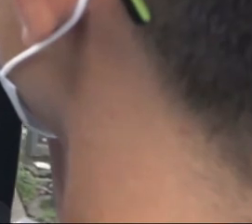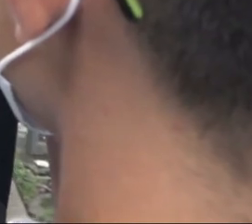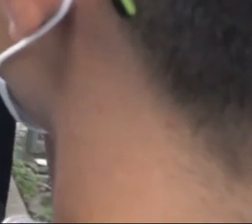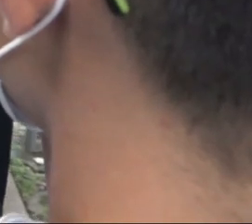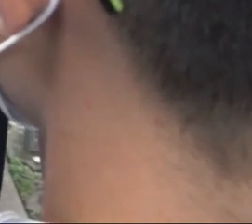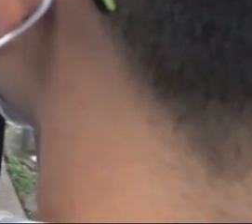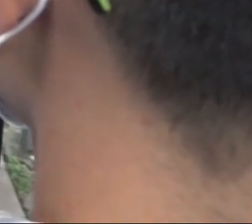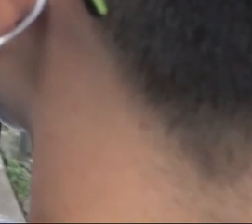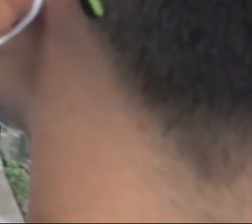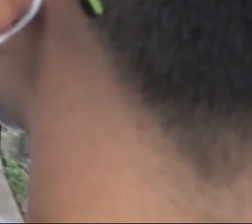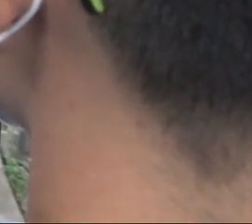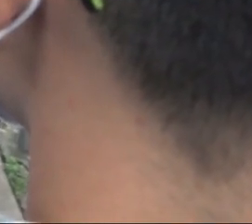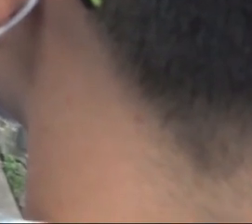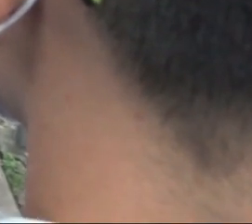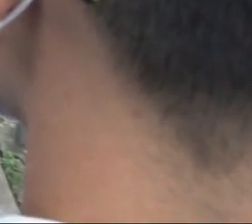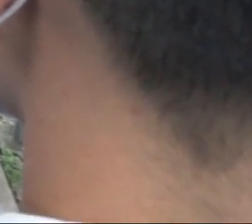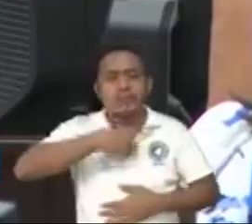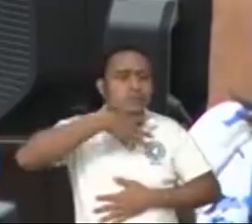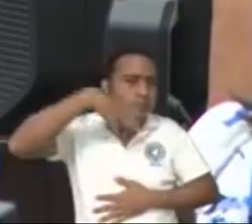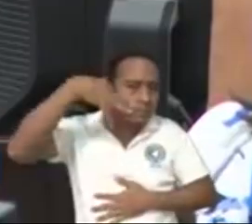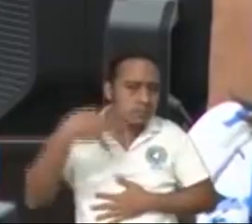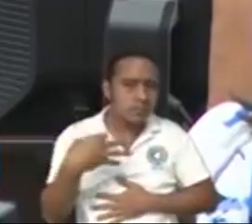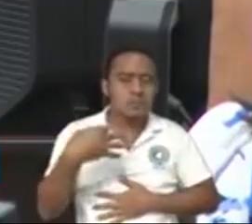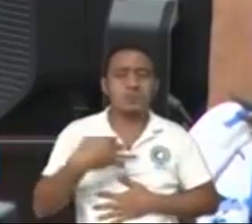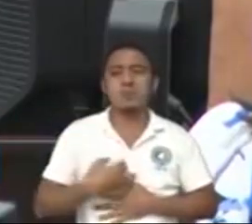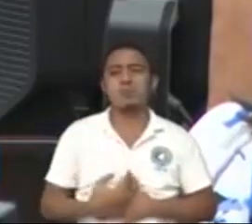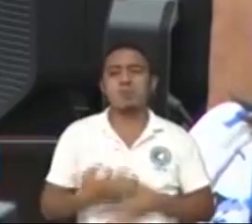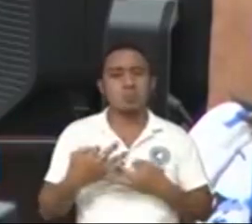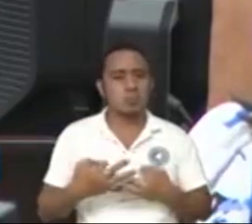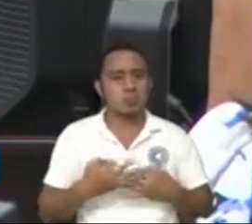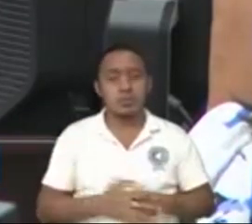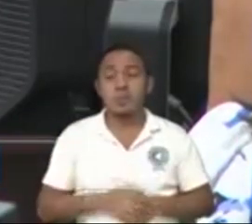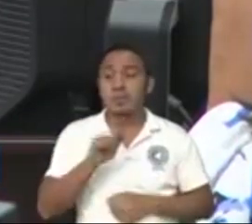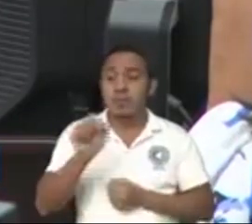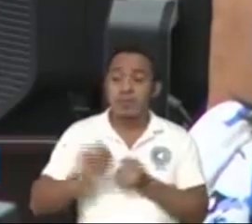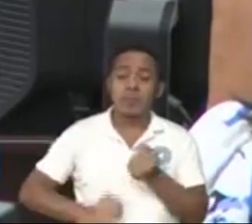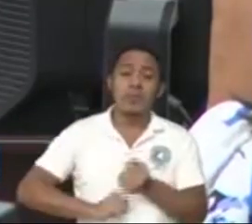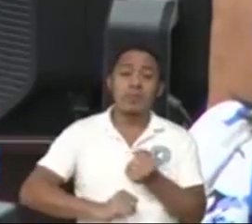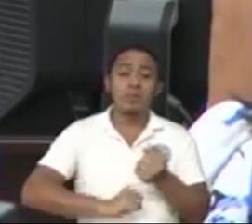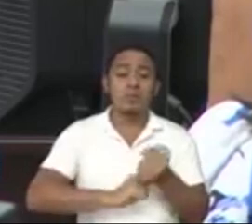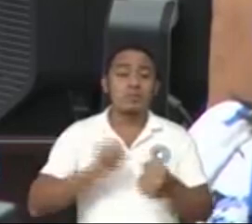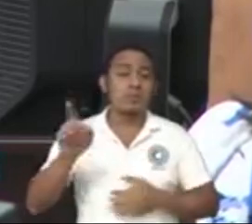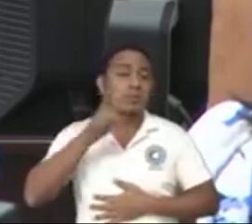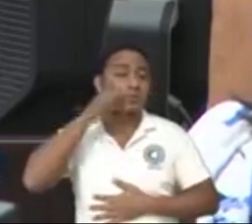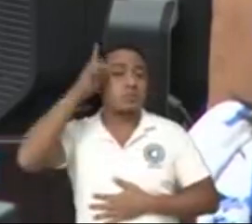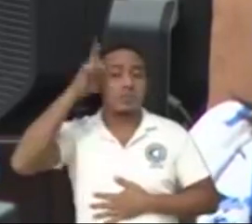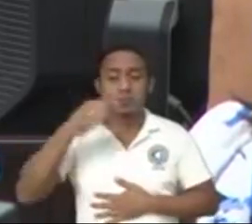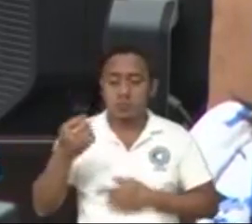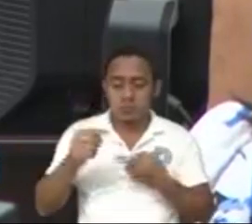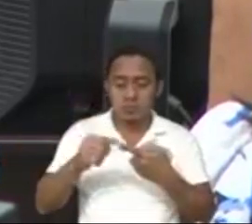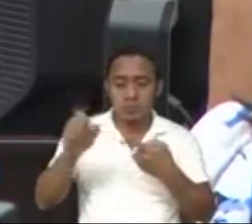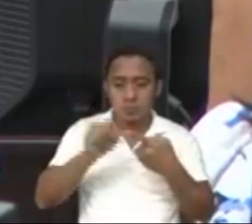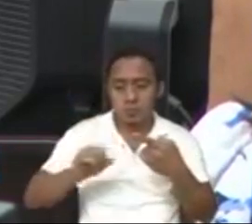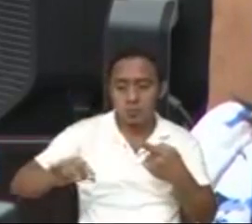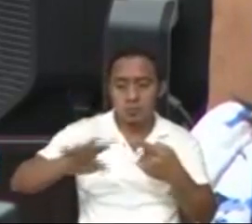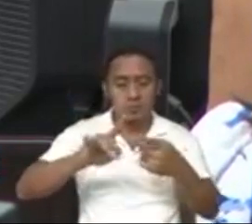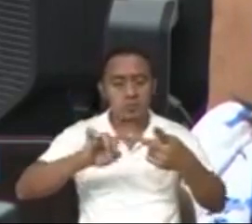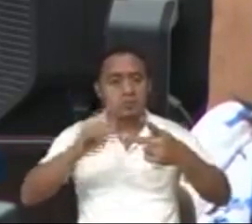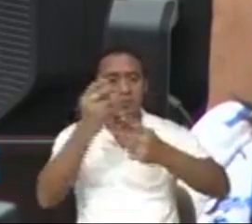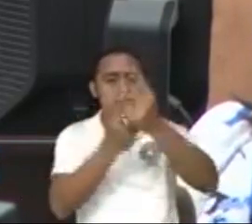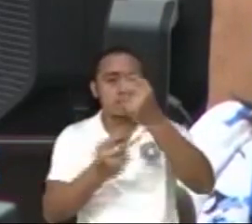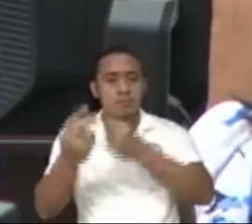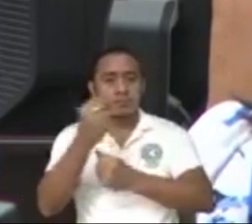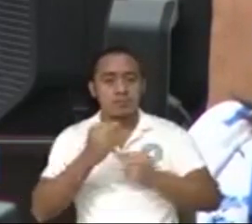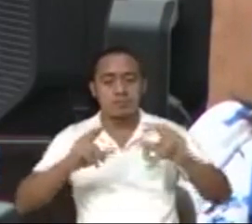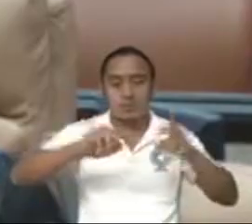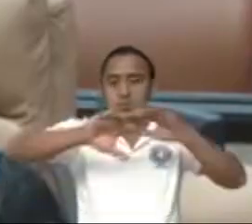manera responsable, veraz y oportuna, contribuyen al desarrollo social y económico de